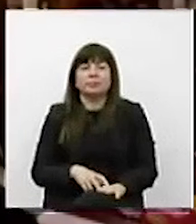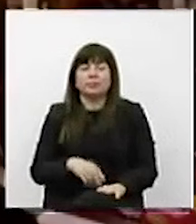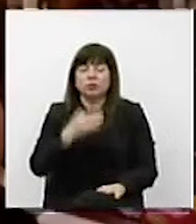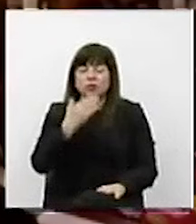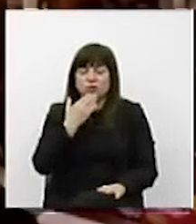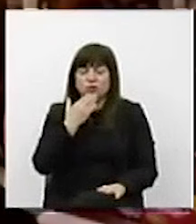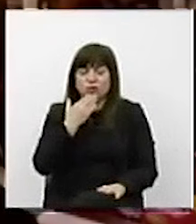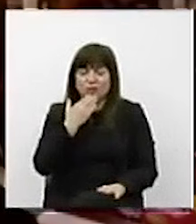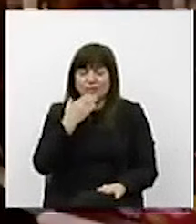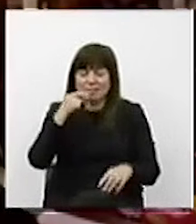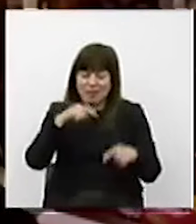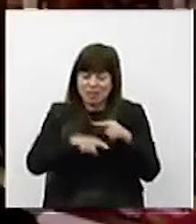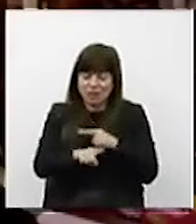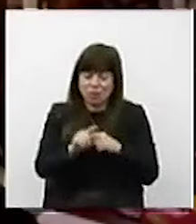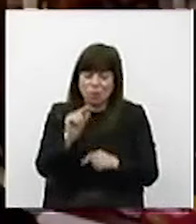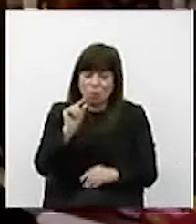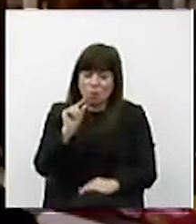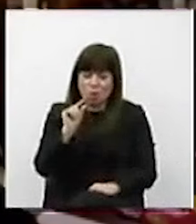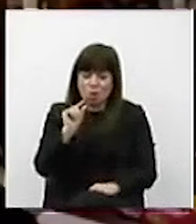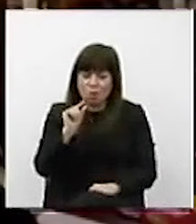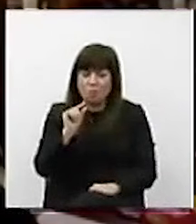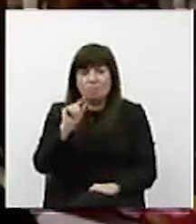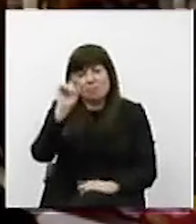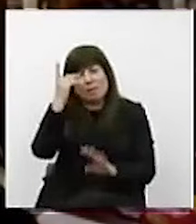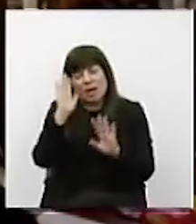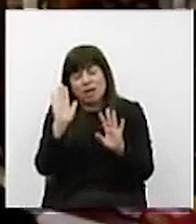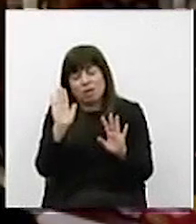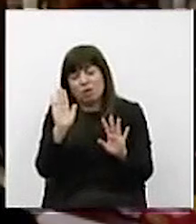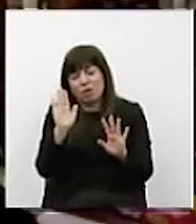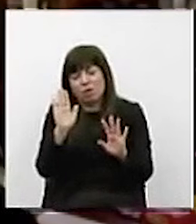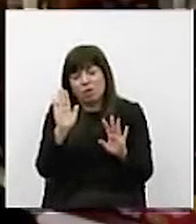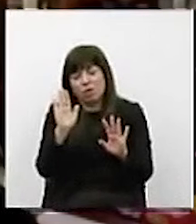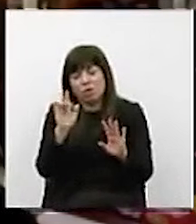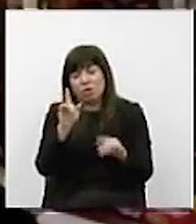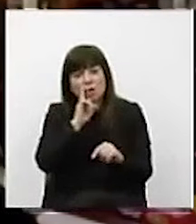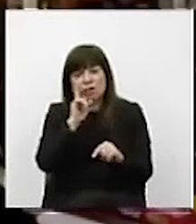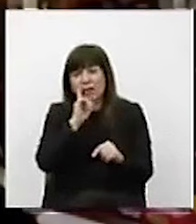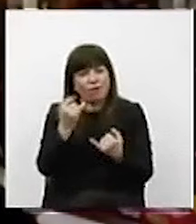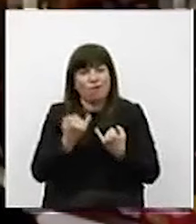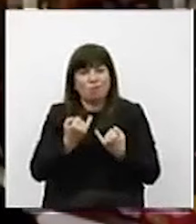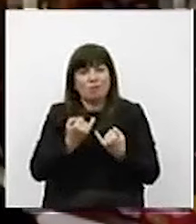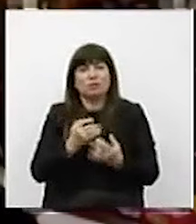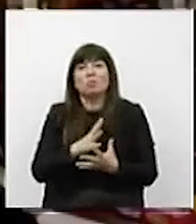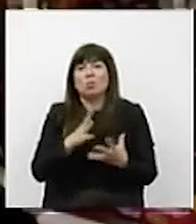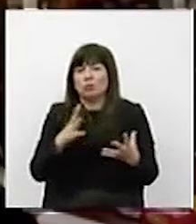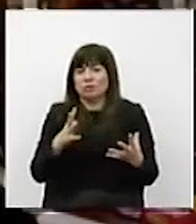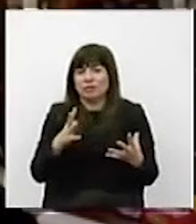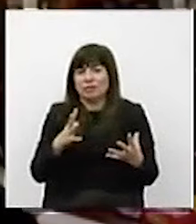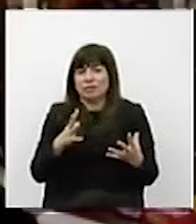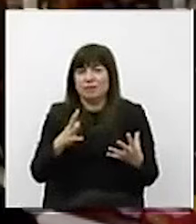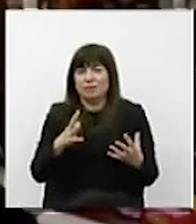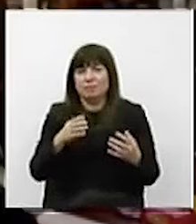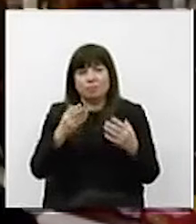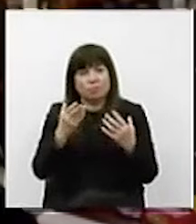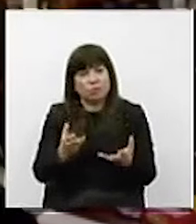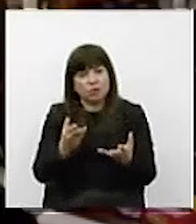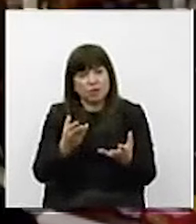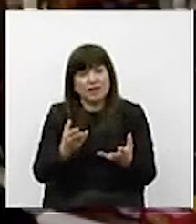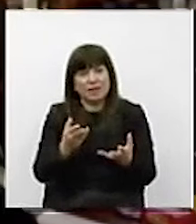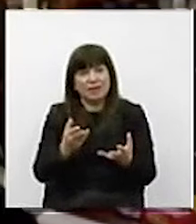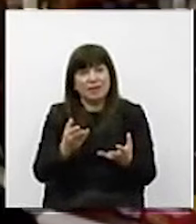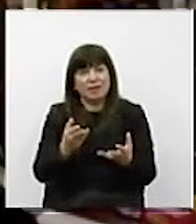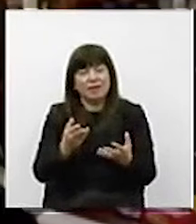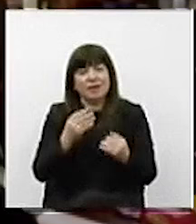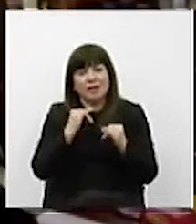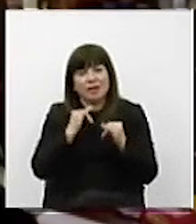yo también me he metido un poquito en los... Bueno, primero no tengo idea, no tengo suficiente información, porque esto es